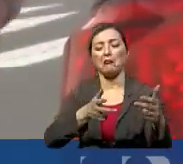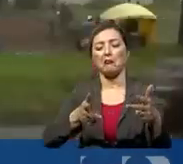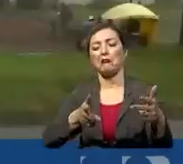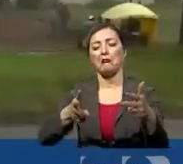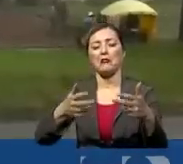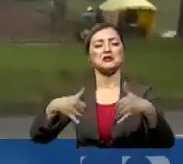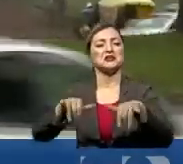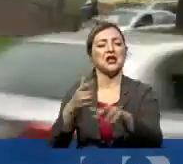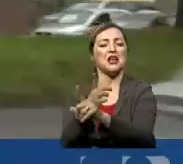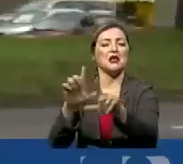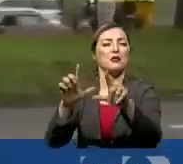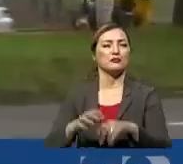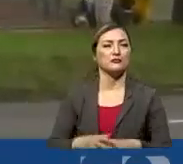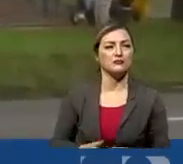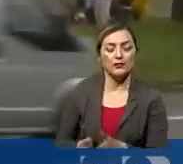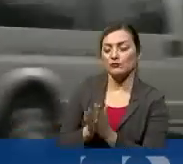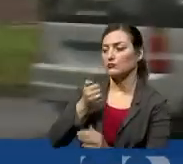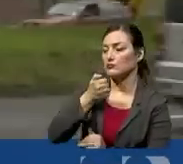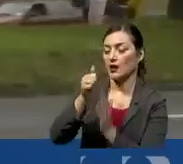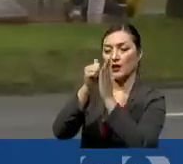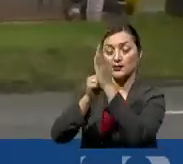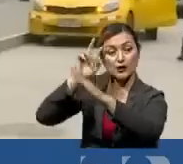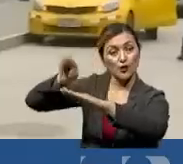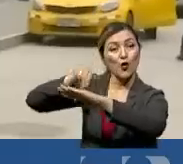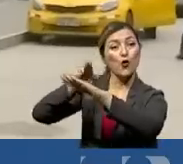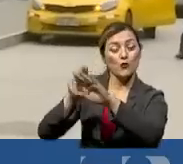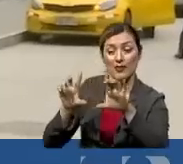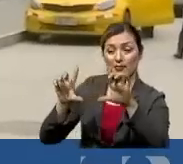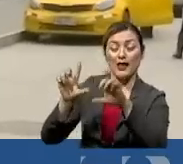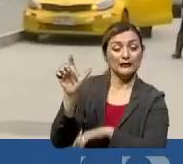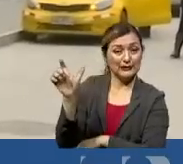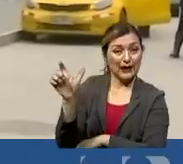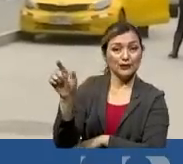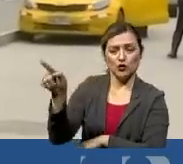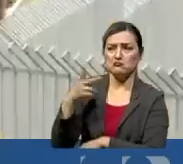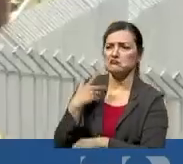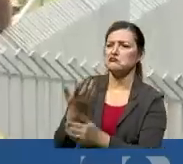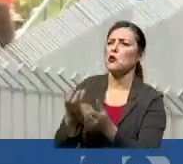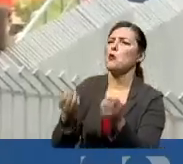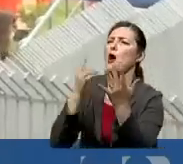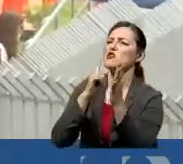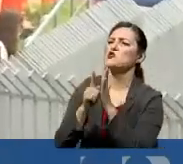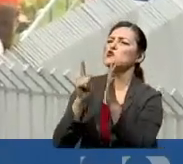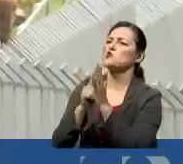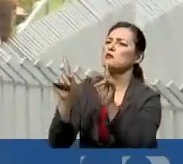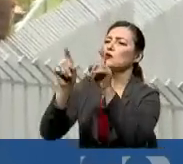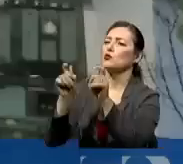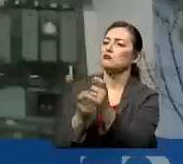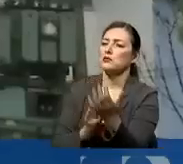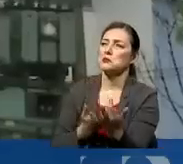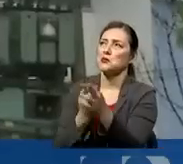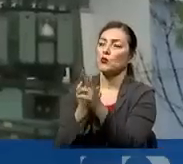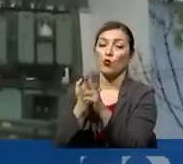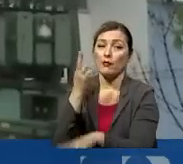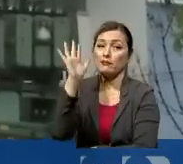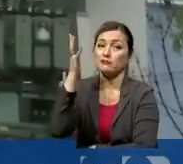alguna. Solicitamos una entrevista a la Agencia Nacional de Tránsito para consultar cuántos casos similares tienen registrados, pero hasta el cierre de